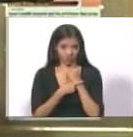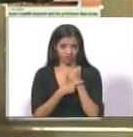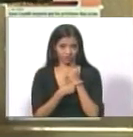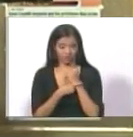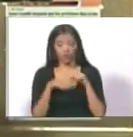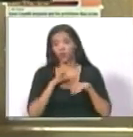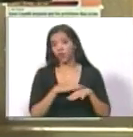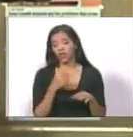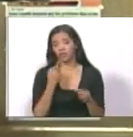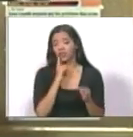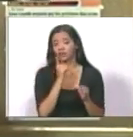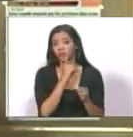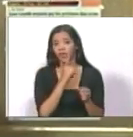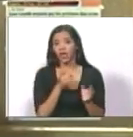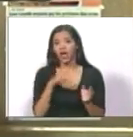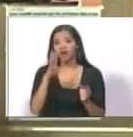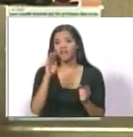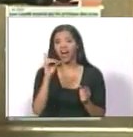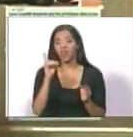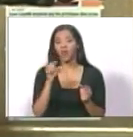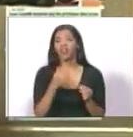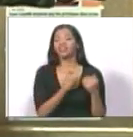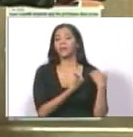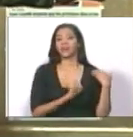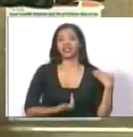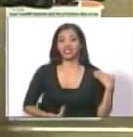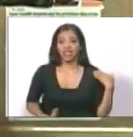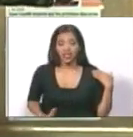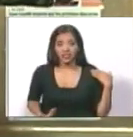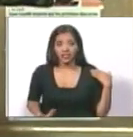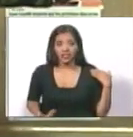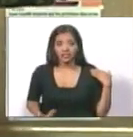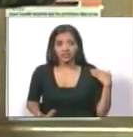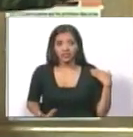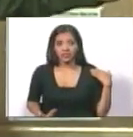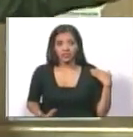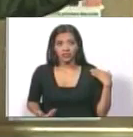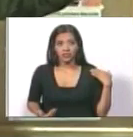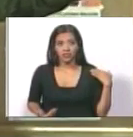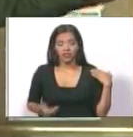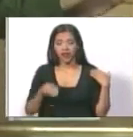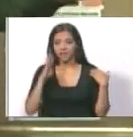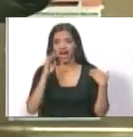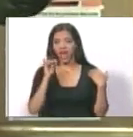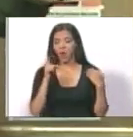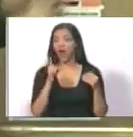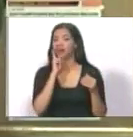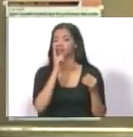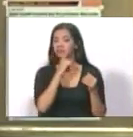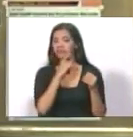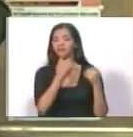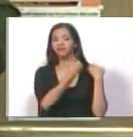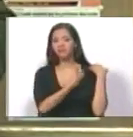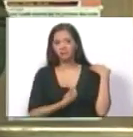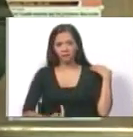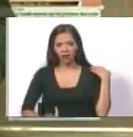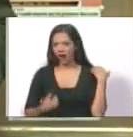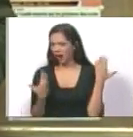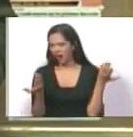Porque ellos están nombrando a Baduel de presidente. Baduel iba a salir nombrado como presidente. ¿A quién le están